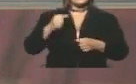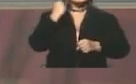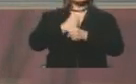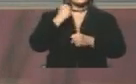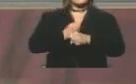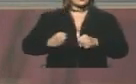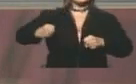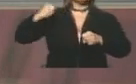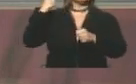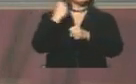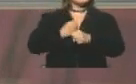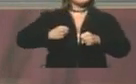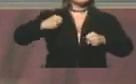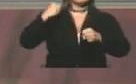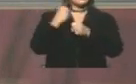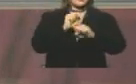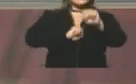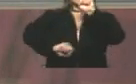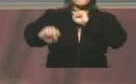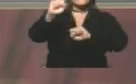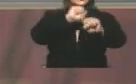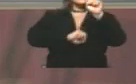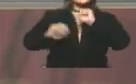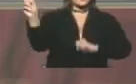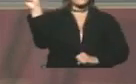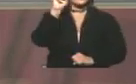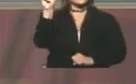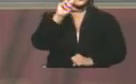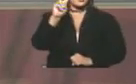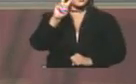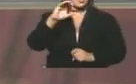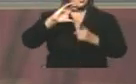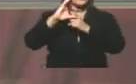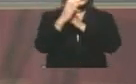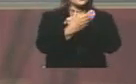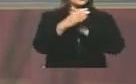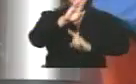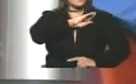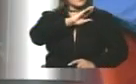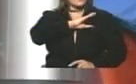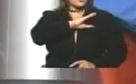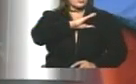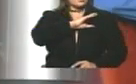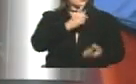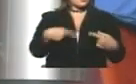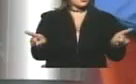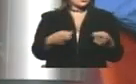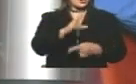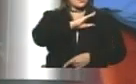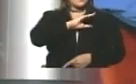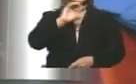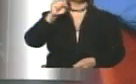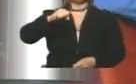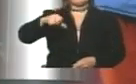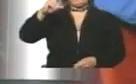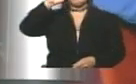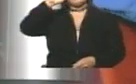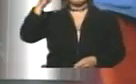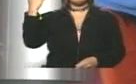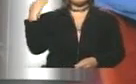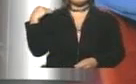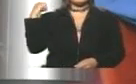trabaja arduamente por defender, mantener y preservar nuestras tradiciones. Bueno, como lo hemos conversado ya otras veces y hemos